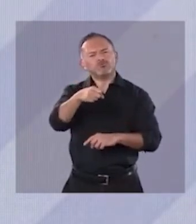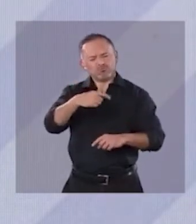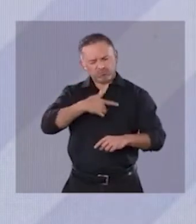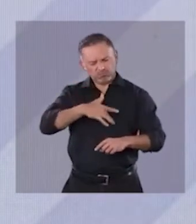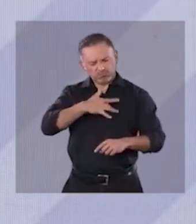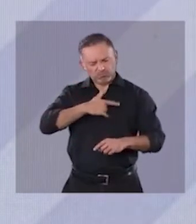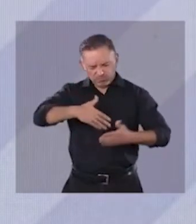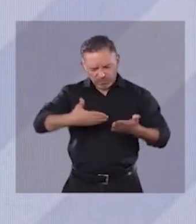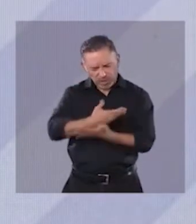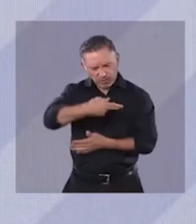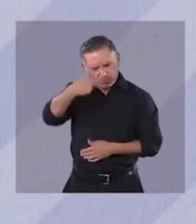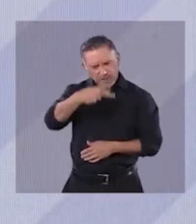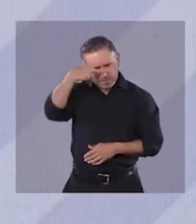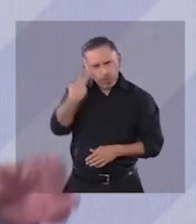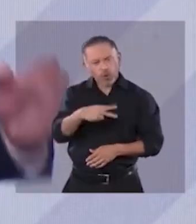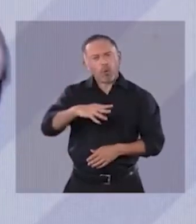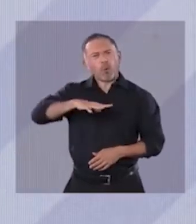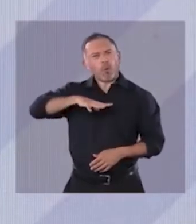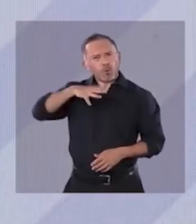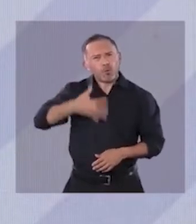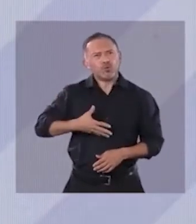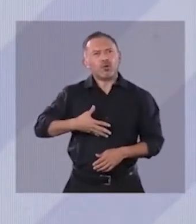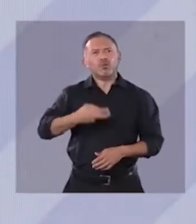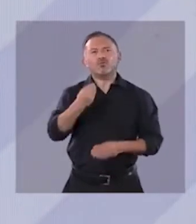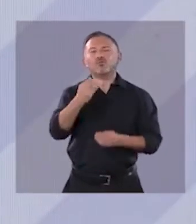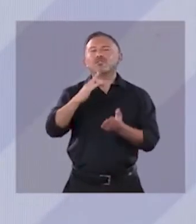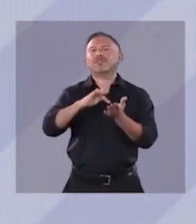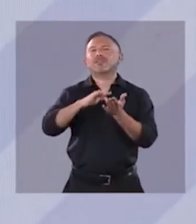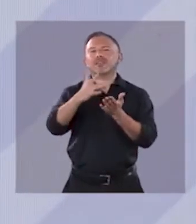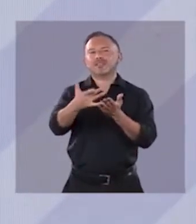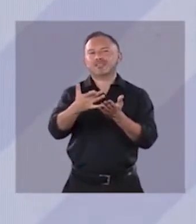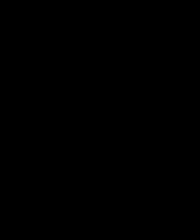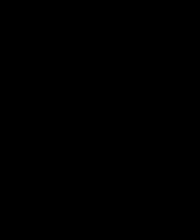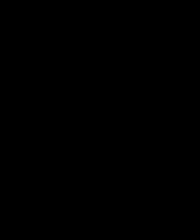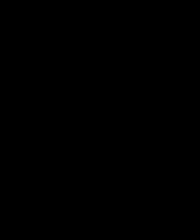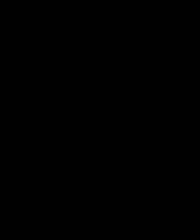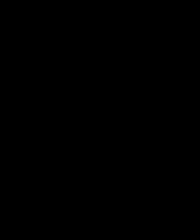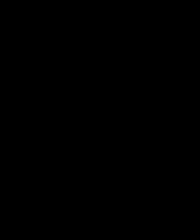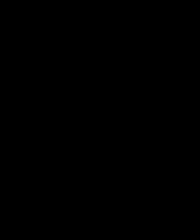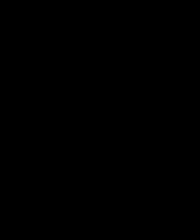de ser mexicana. Muchas gracias por todo.